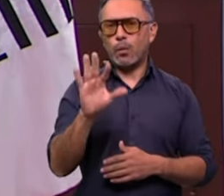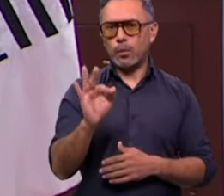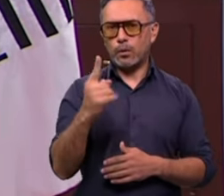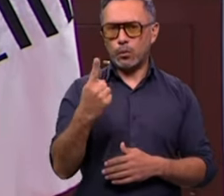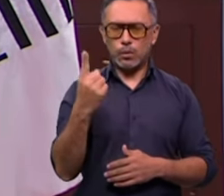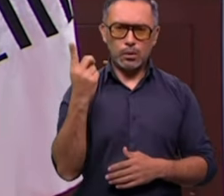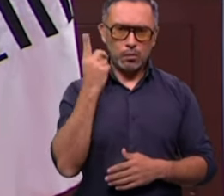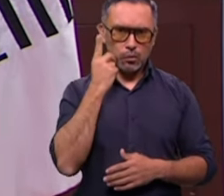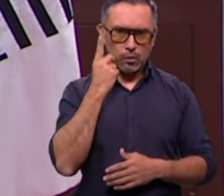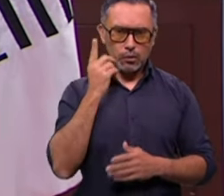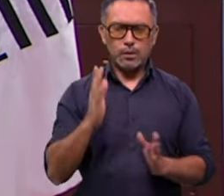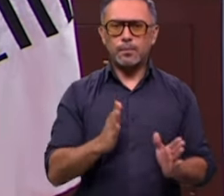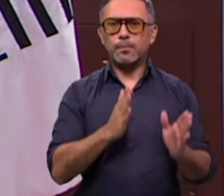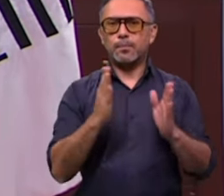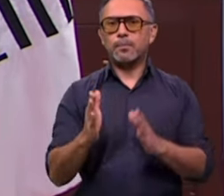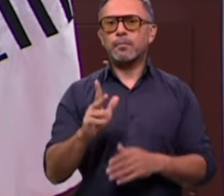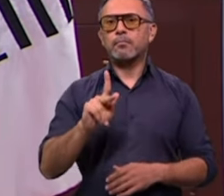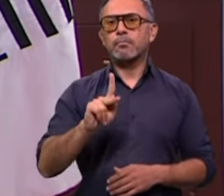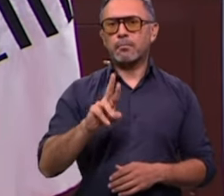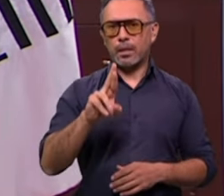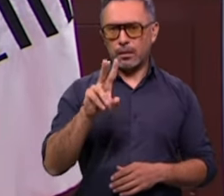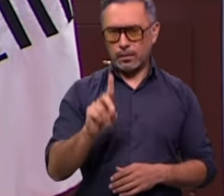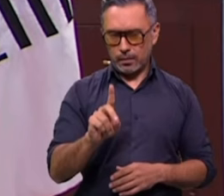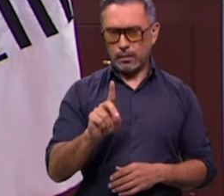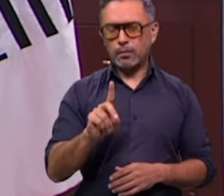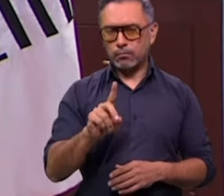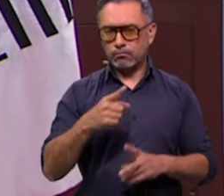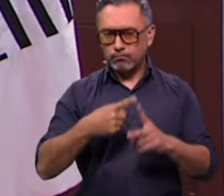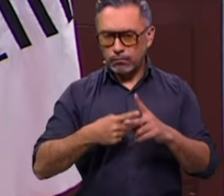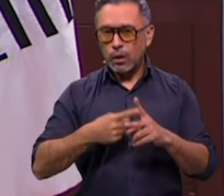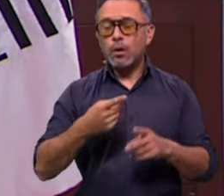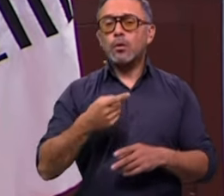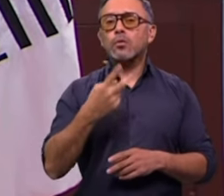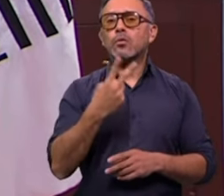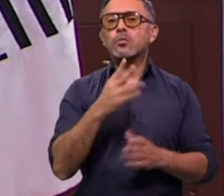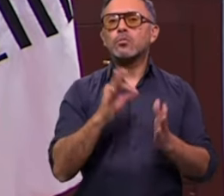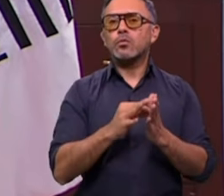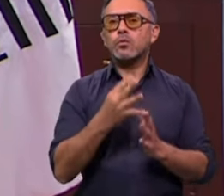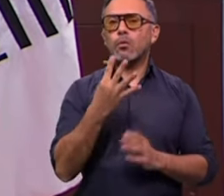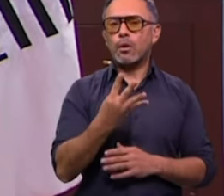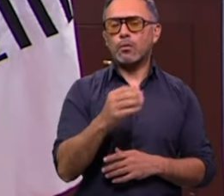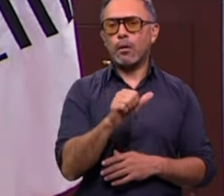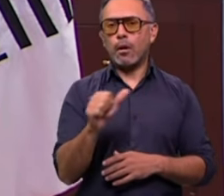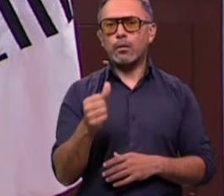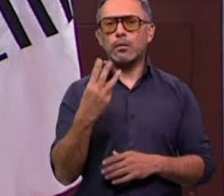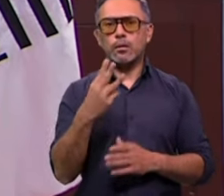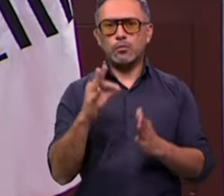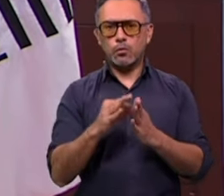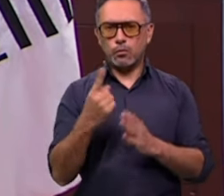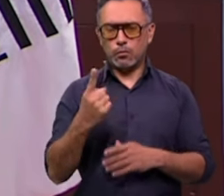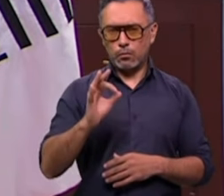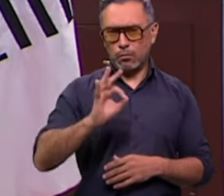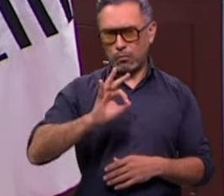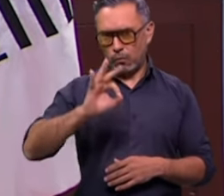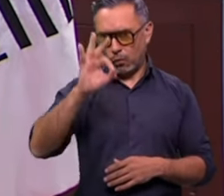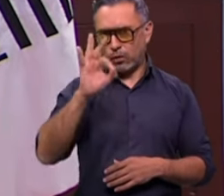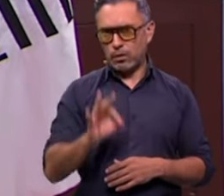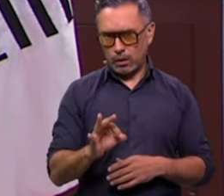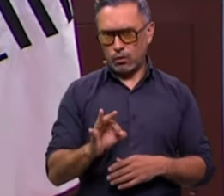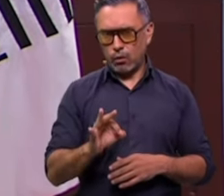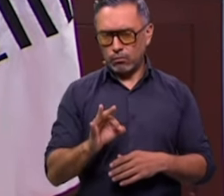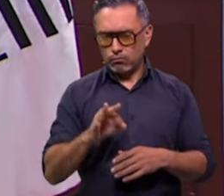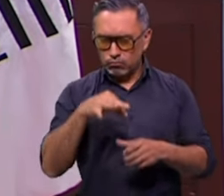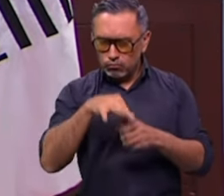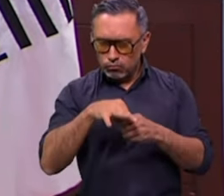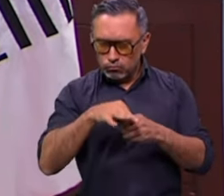diputaciones. Partido de la Revolución Democrática, entre 2.4 y 3.1% de la votación,